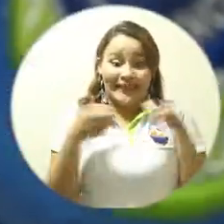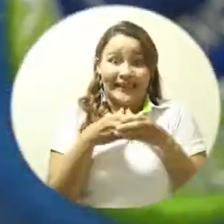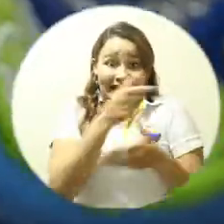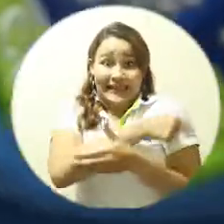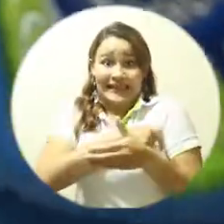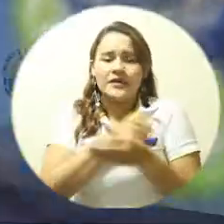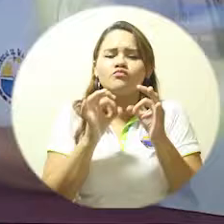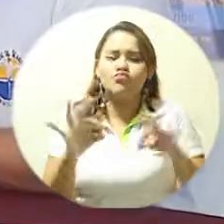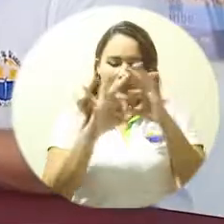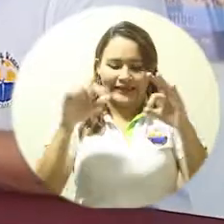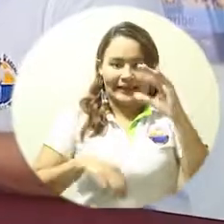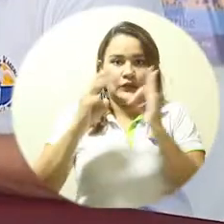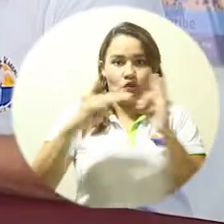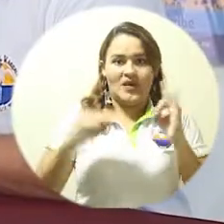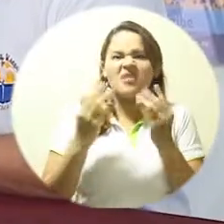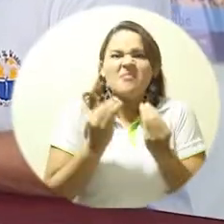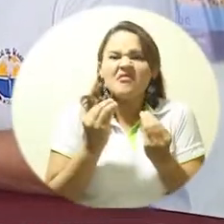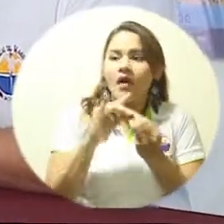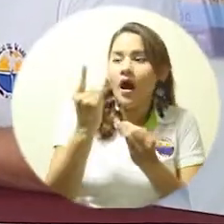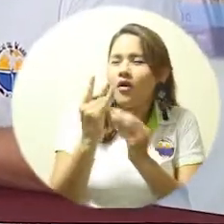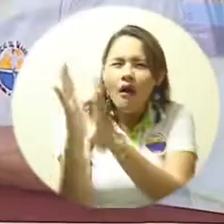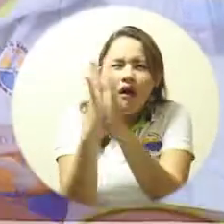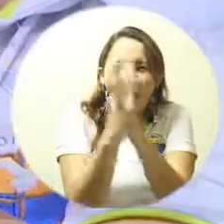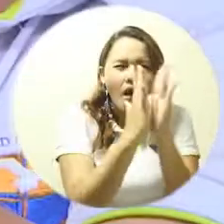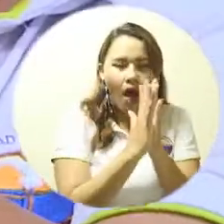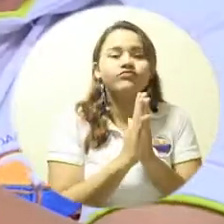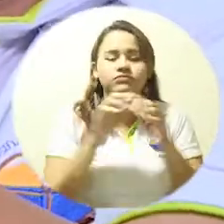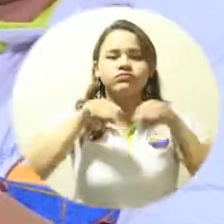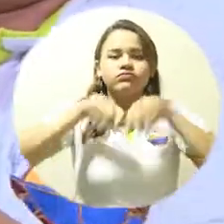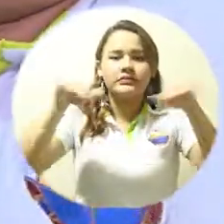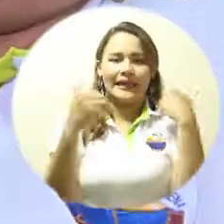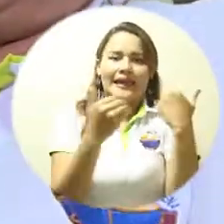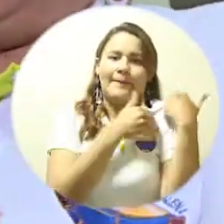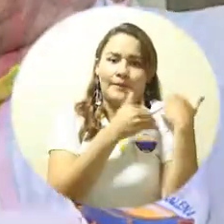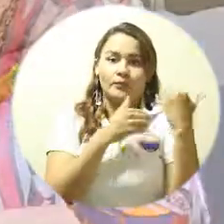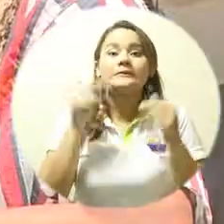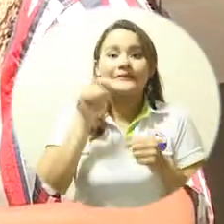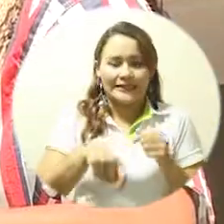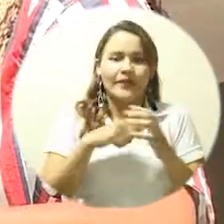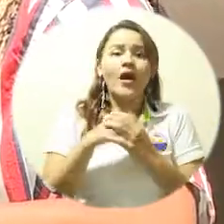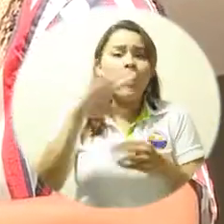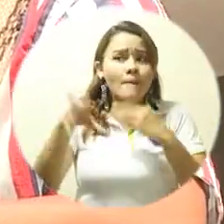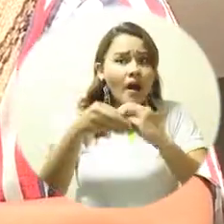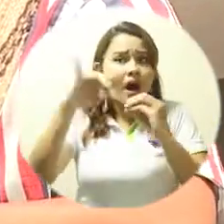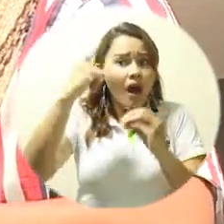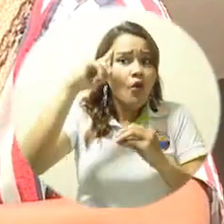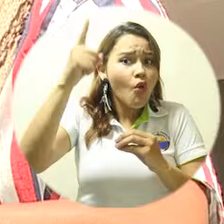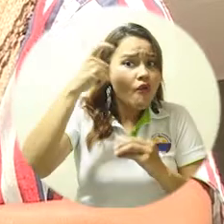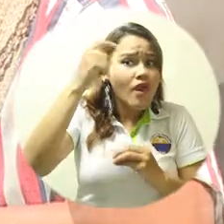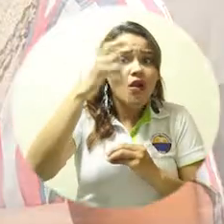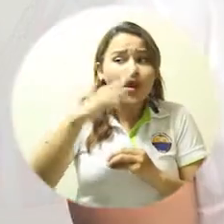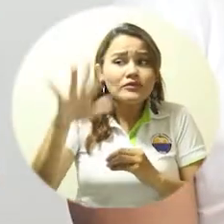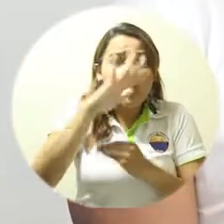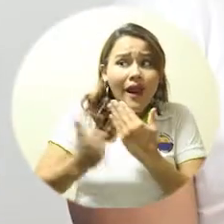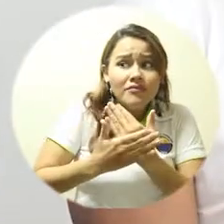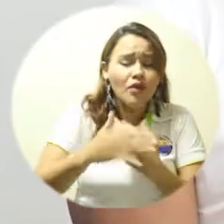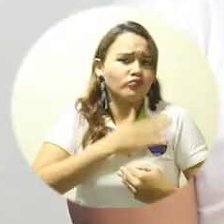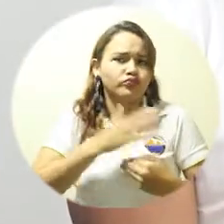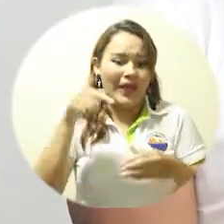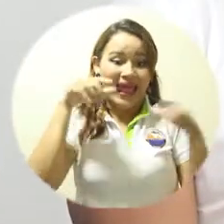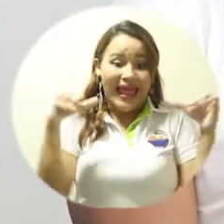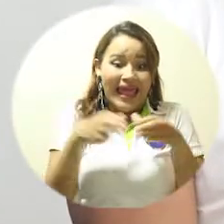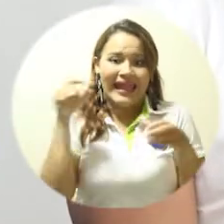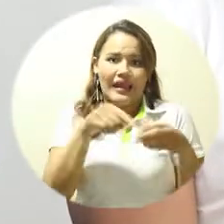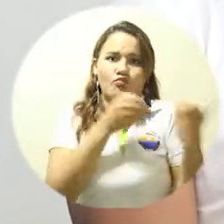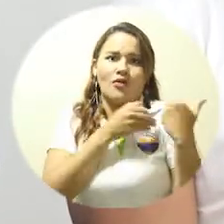interlocutor institucional, garantizará el cumplimiento del protocolo institucional y las medidas adoptadas por el gobierno nacional. Nosotros